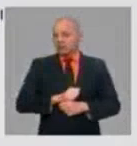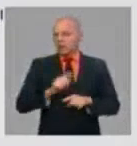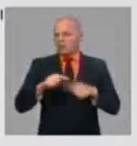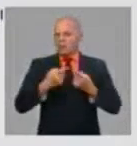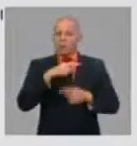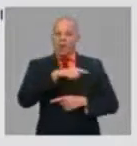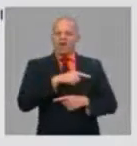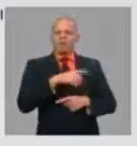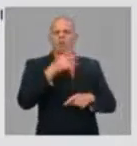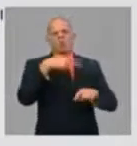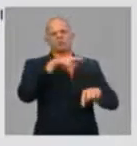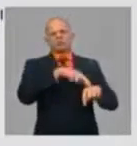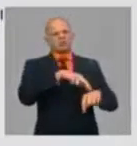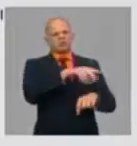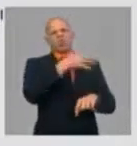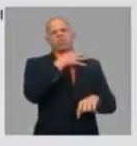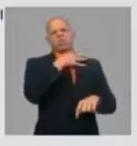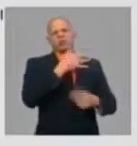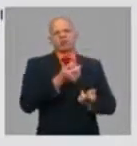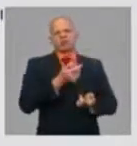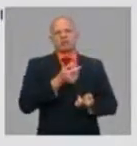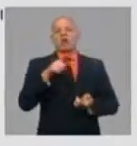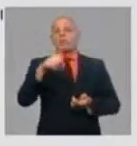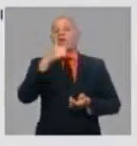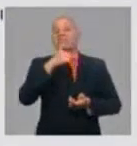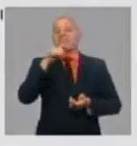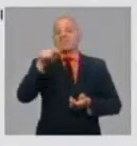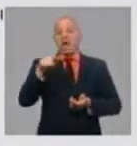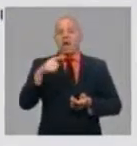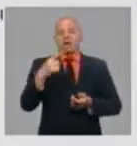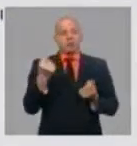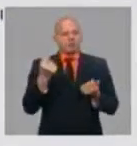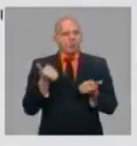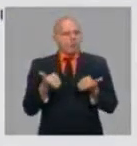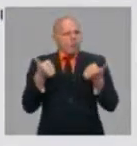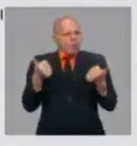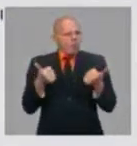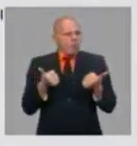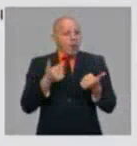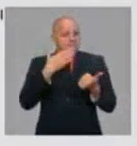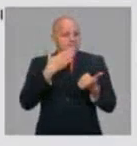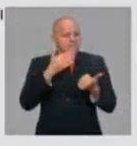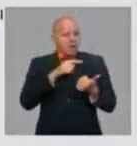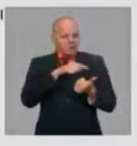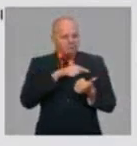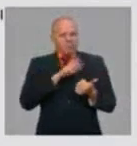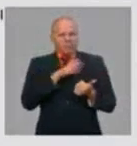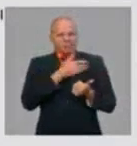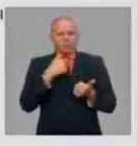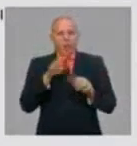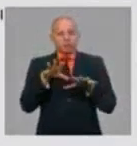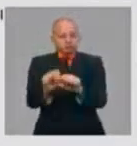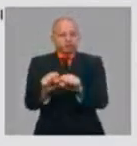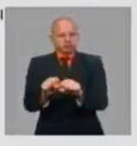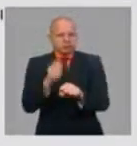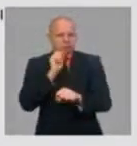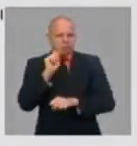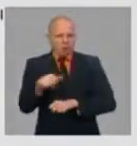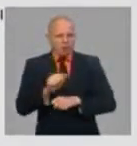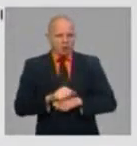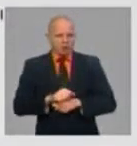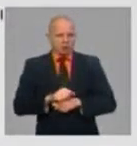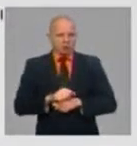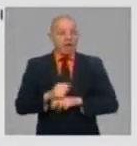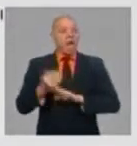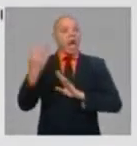un estado. Eso se filtró como un ejemplo de las locuras de Trump, pero se dijo en una reunión y le deben haber dicho,